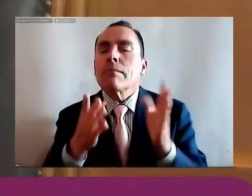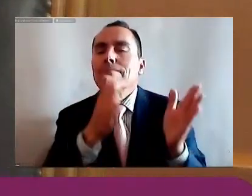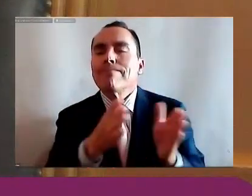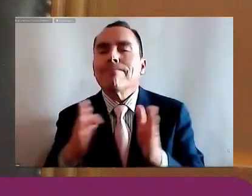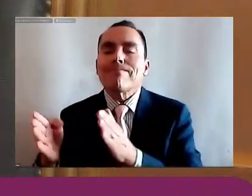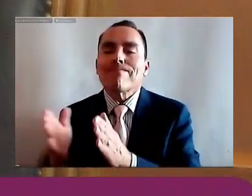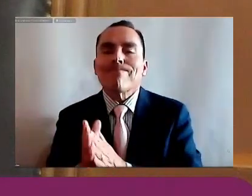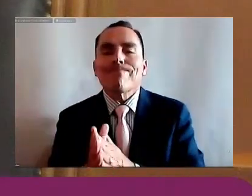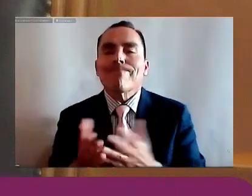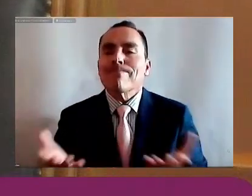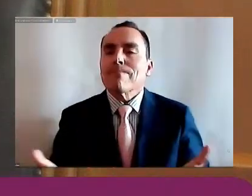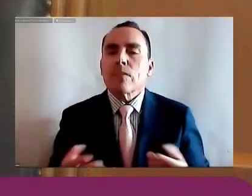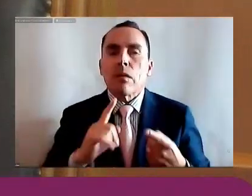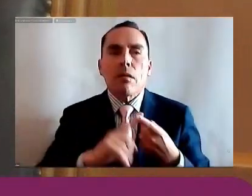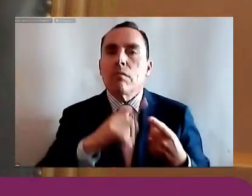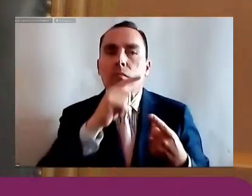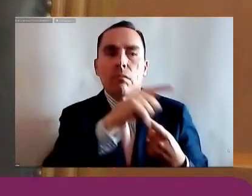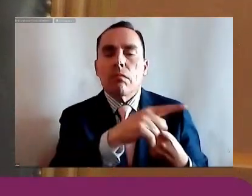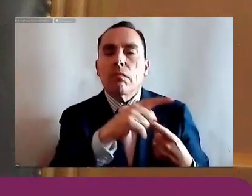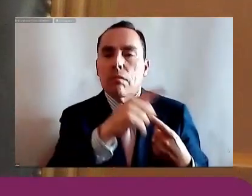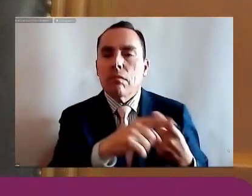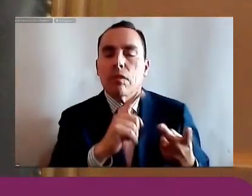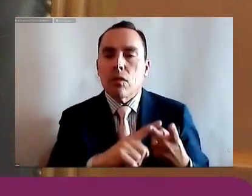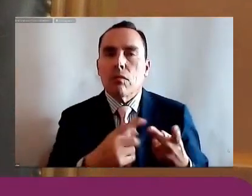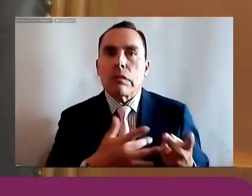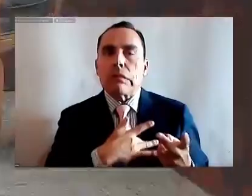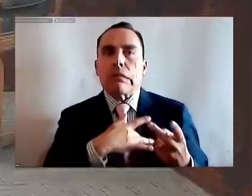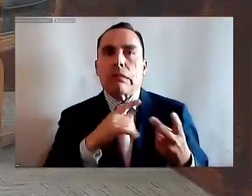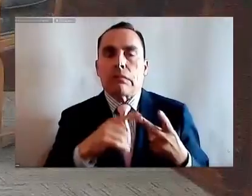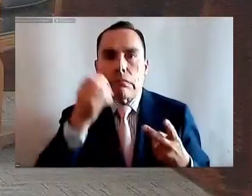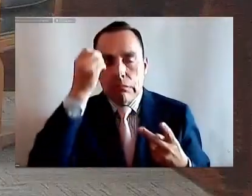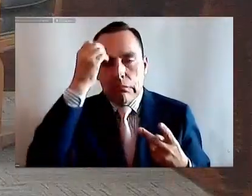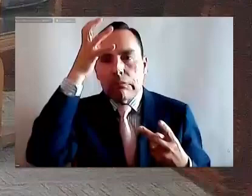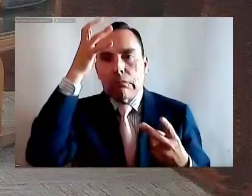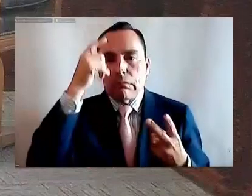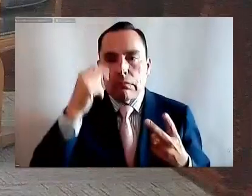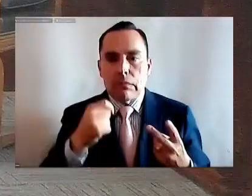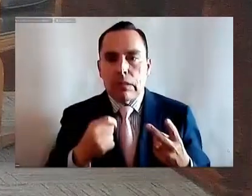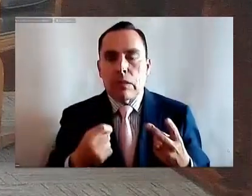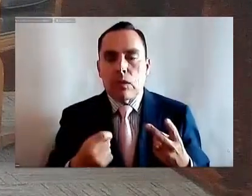daño, si queremos. Y yo pienso que ahí